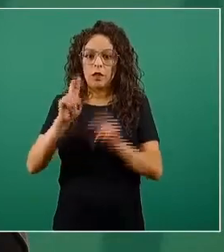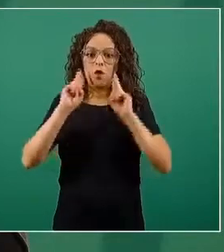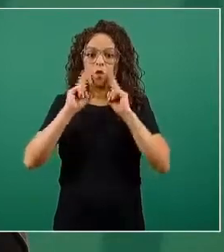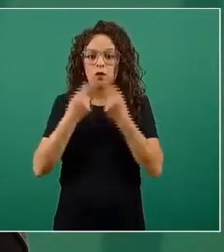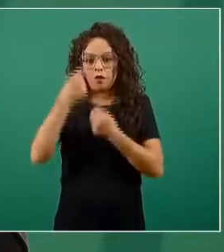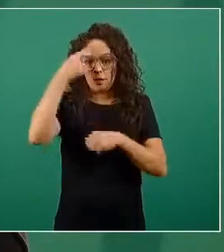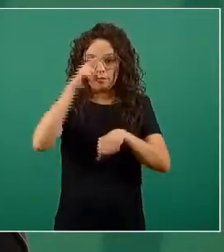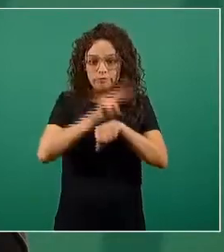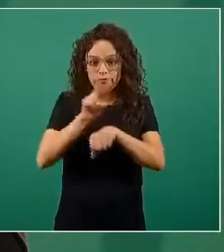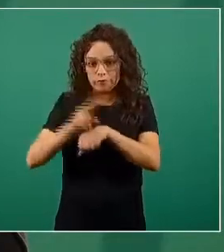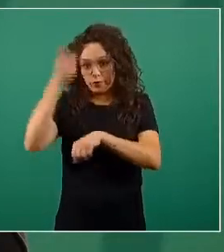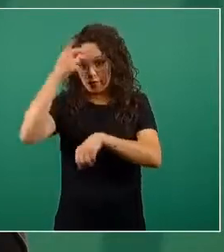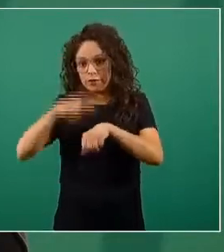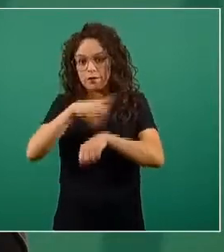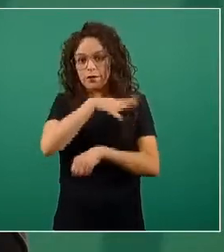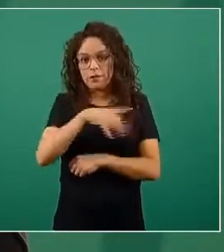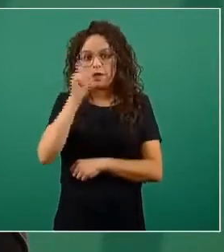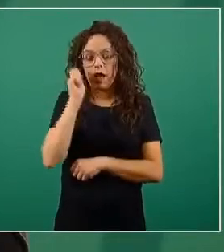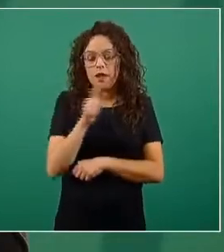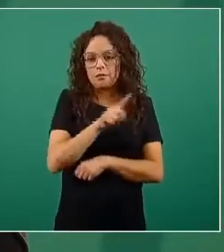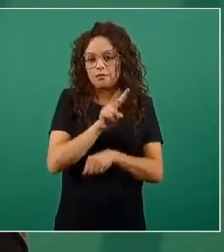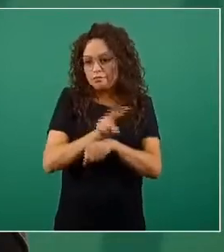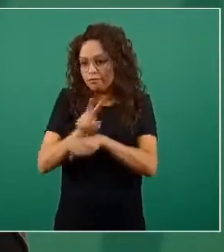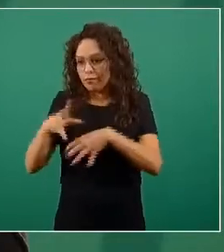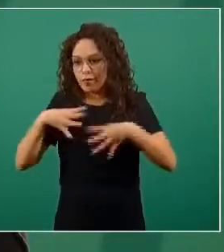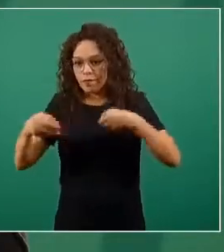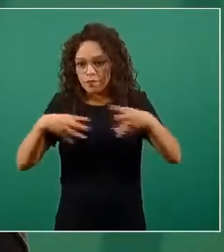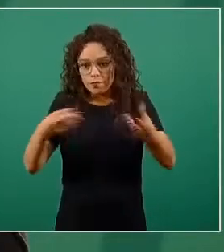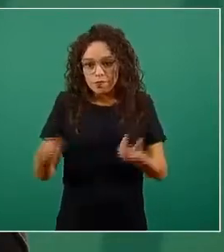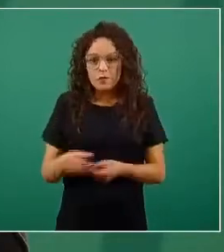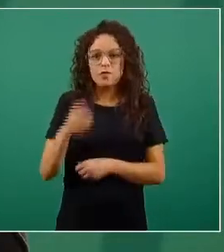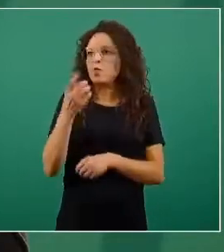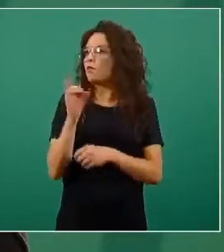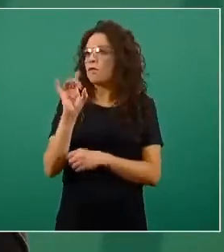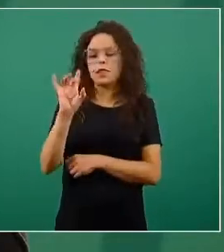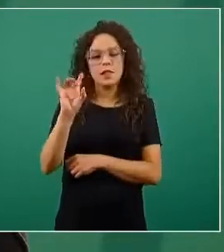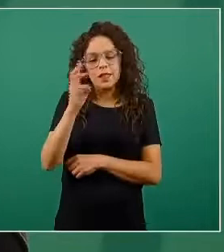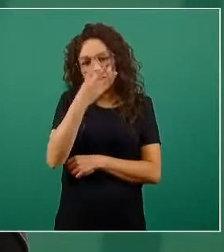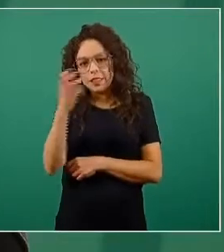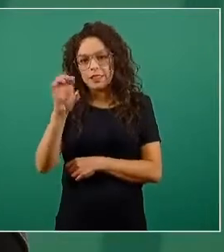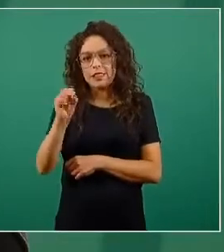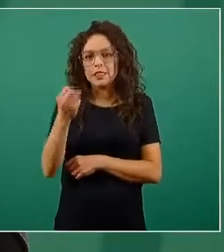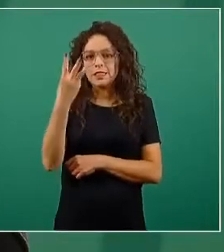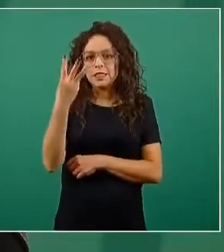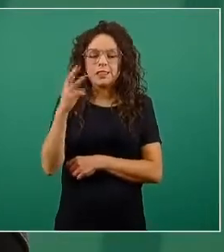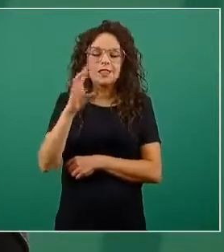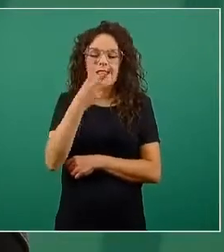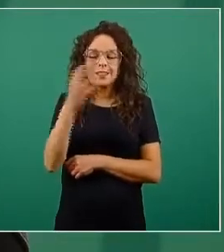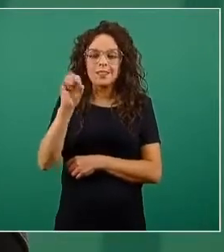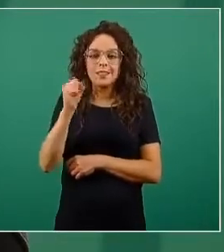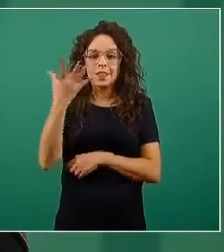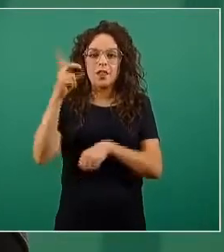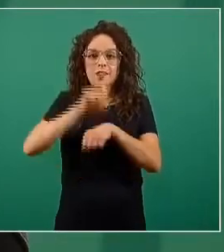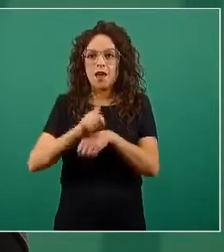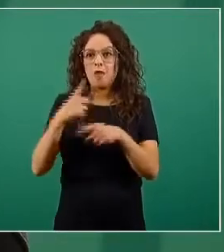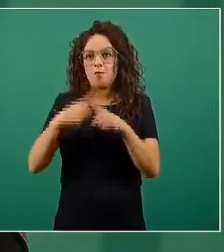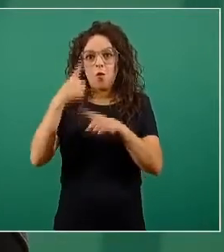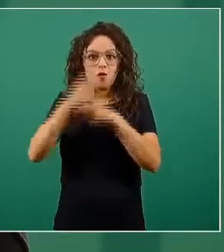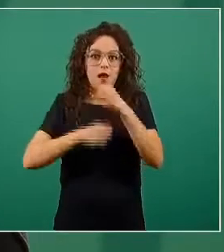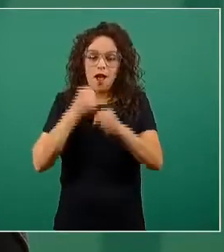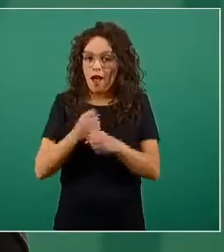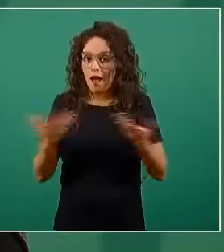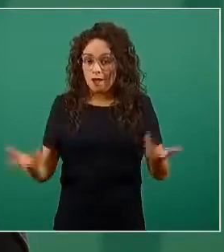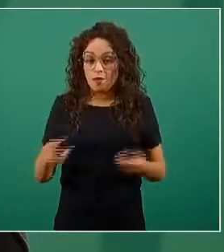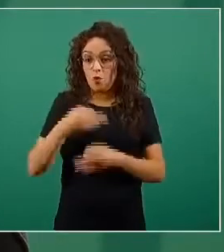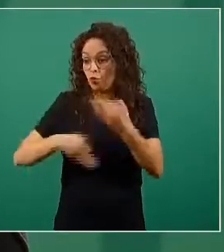General de Epidemiología 24/7, los 365 días del año, y la comunidad SINAVE, que somos los epidemiólogos de este país,